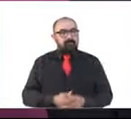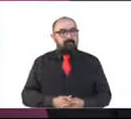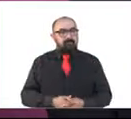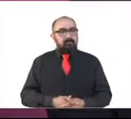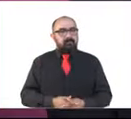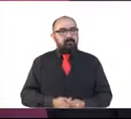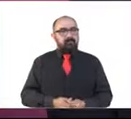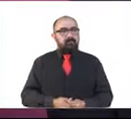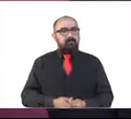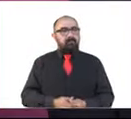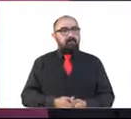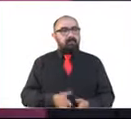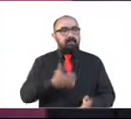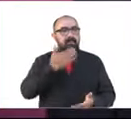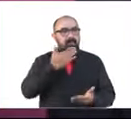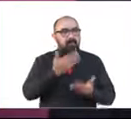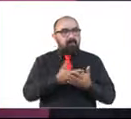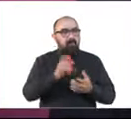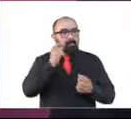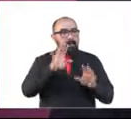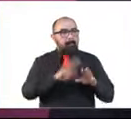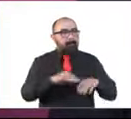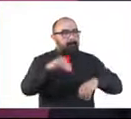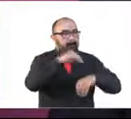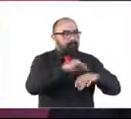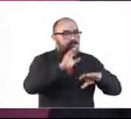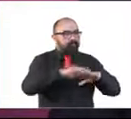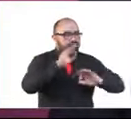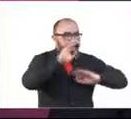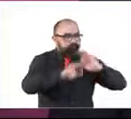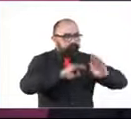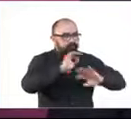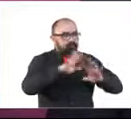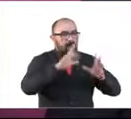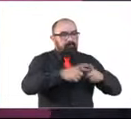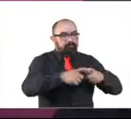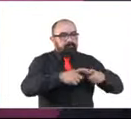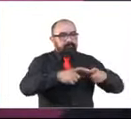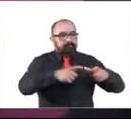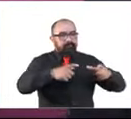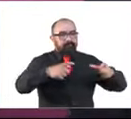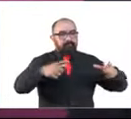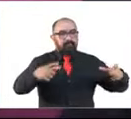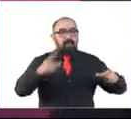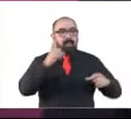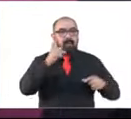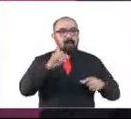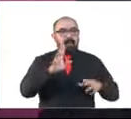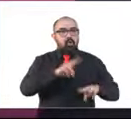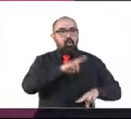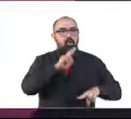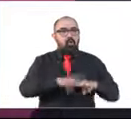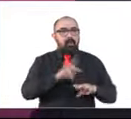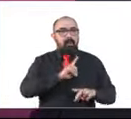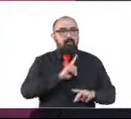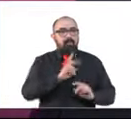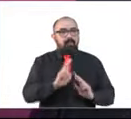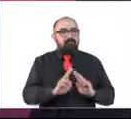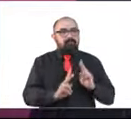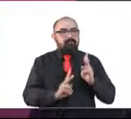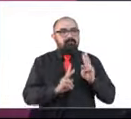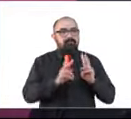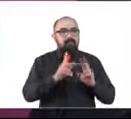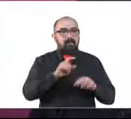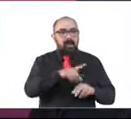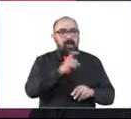beneficio de no solamente conservar un cuerpo de agua, sino que de ahí de manera natural se está purificando el